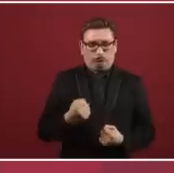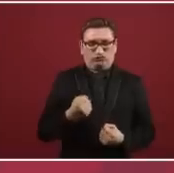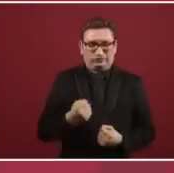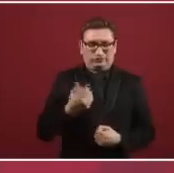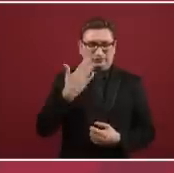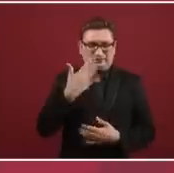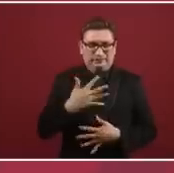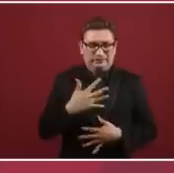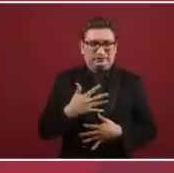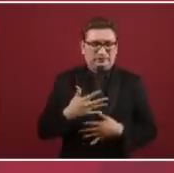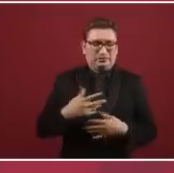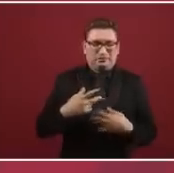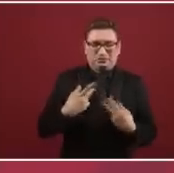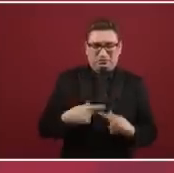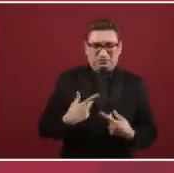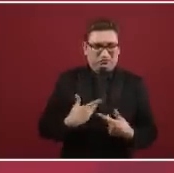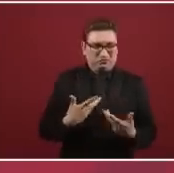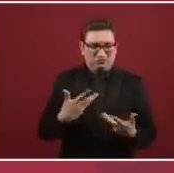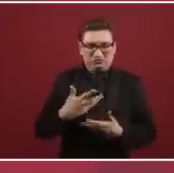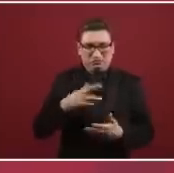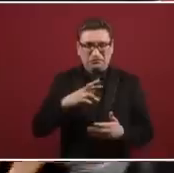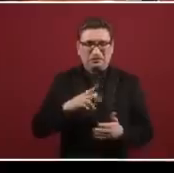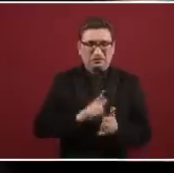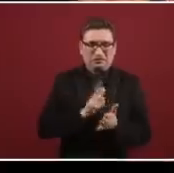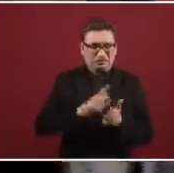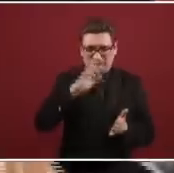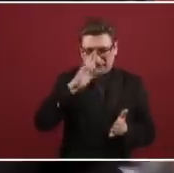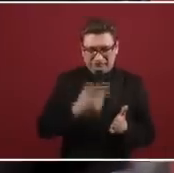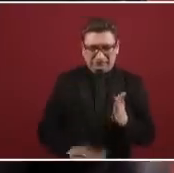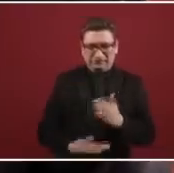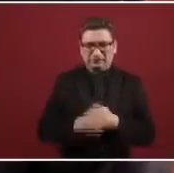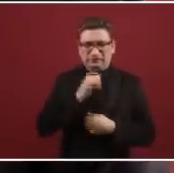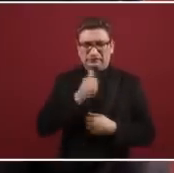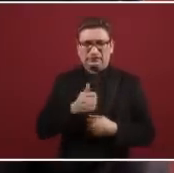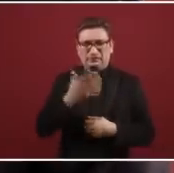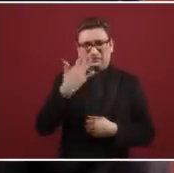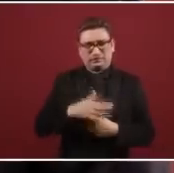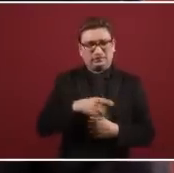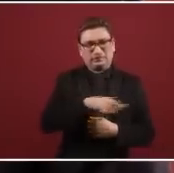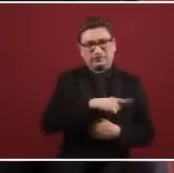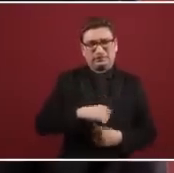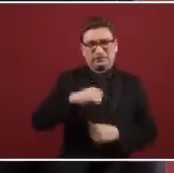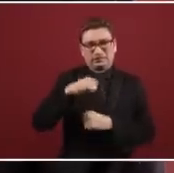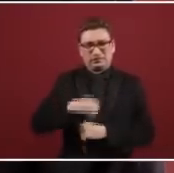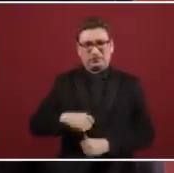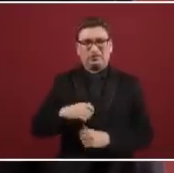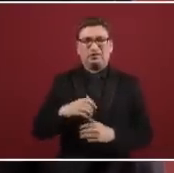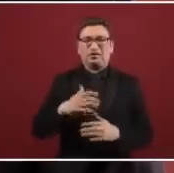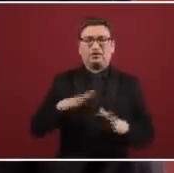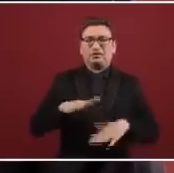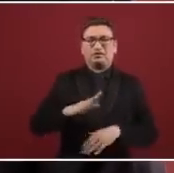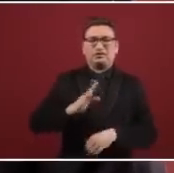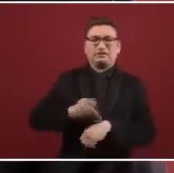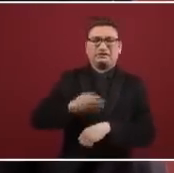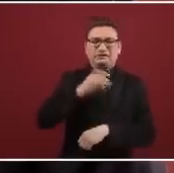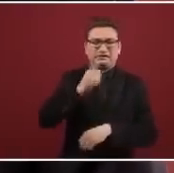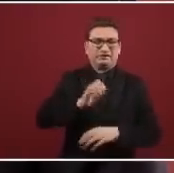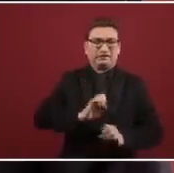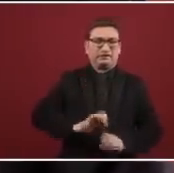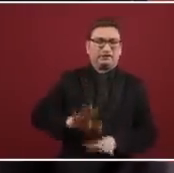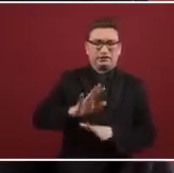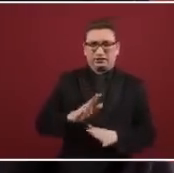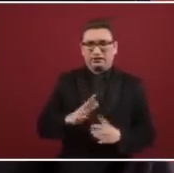agregando el contubernio con las mismas autoridades, la impunidad,